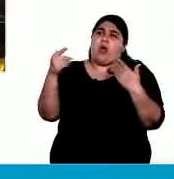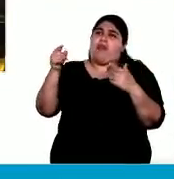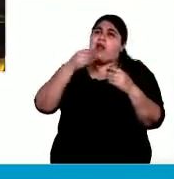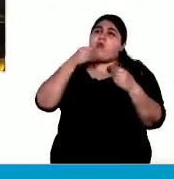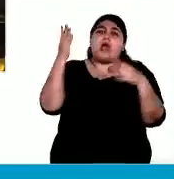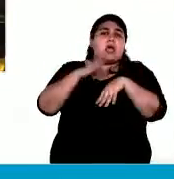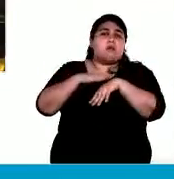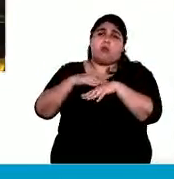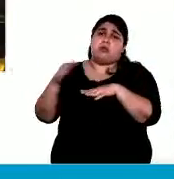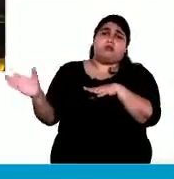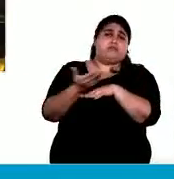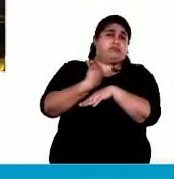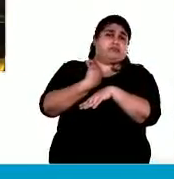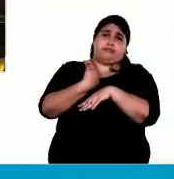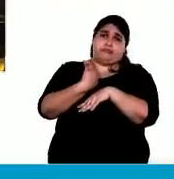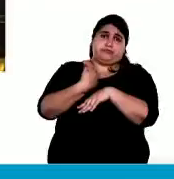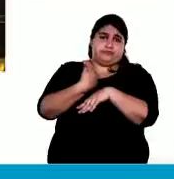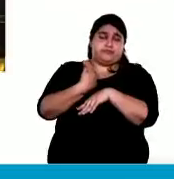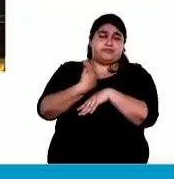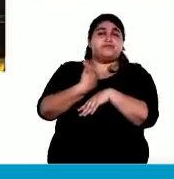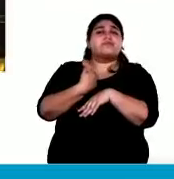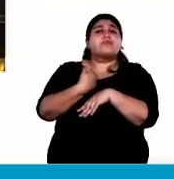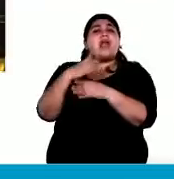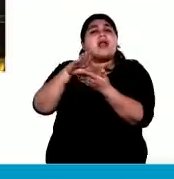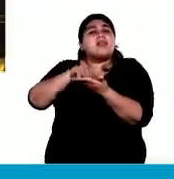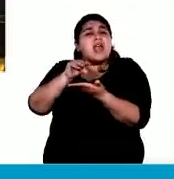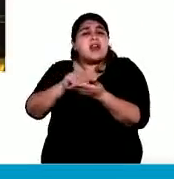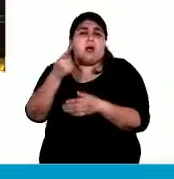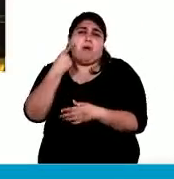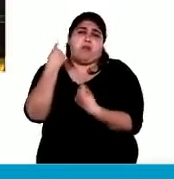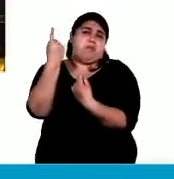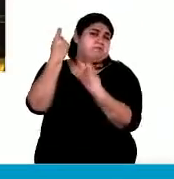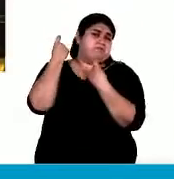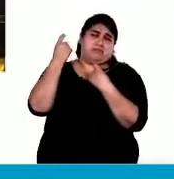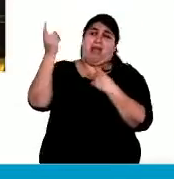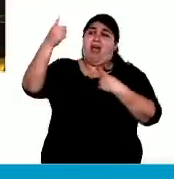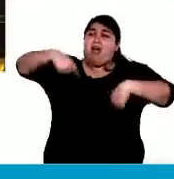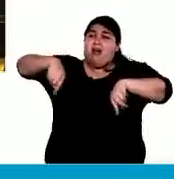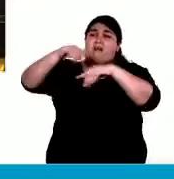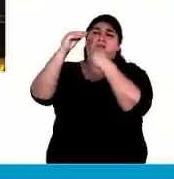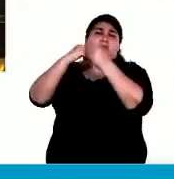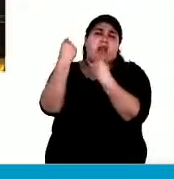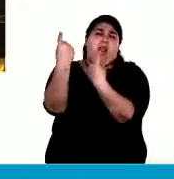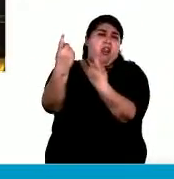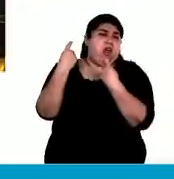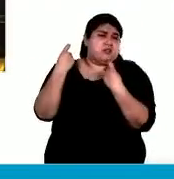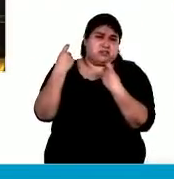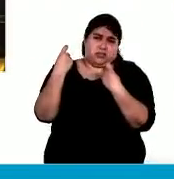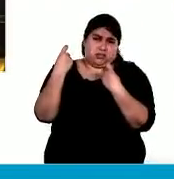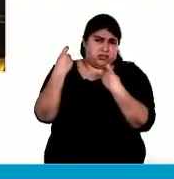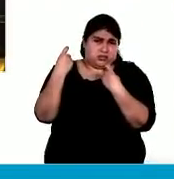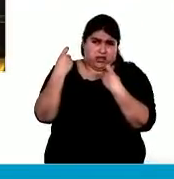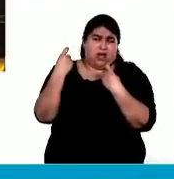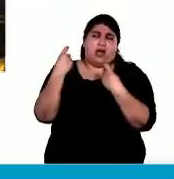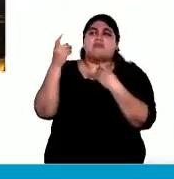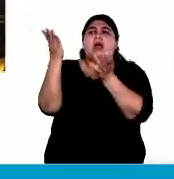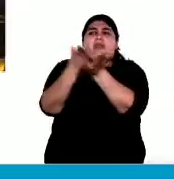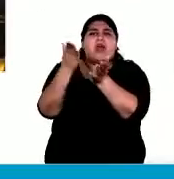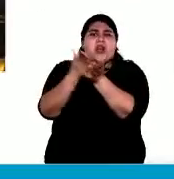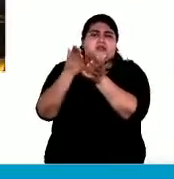cualquier momento tierra para vivir es el lema de las familias que pelean por ese derecho en toda la